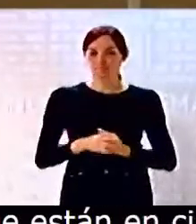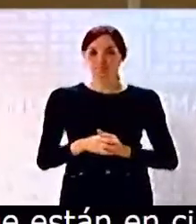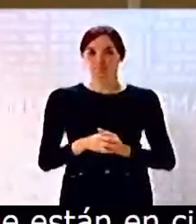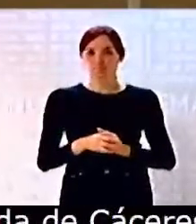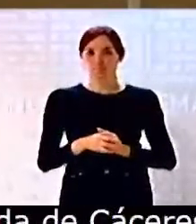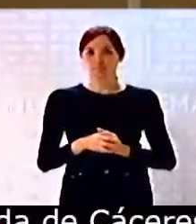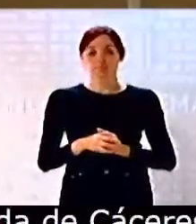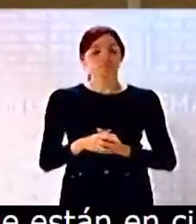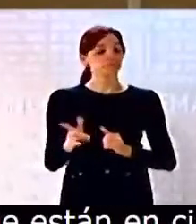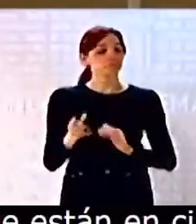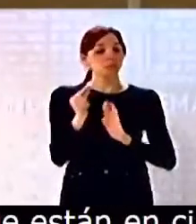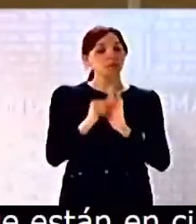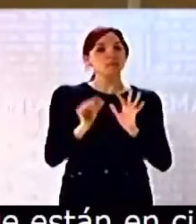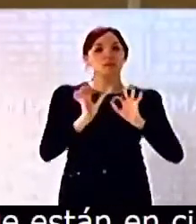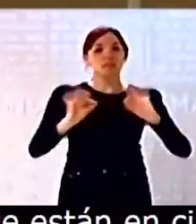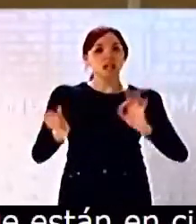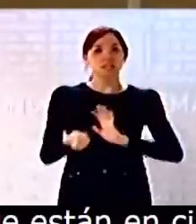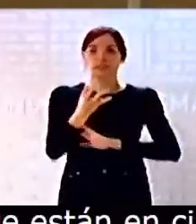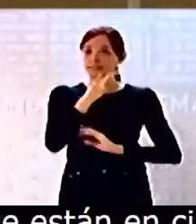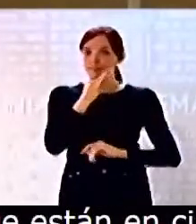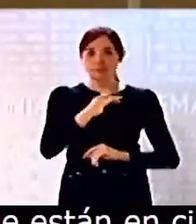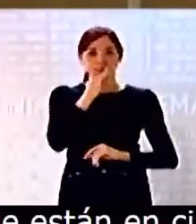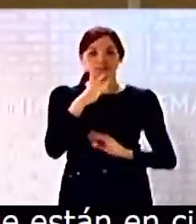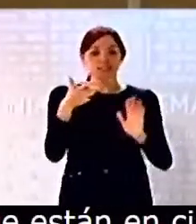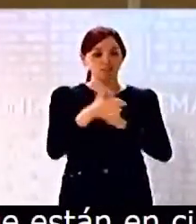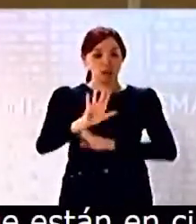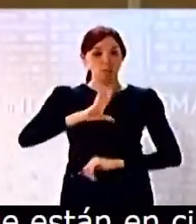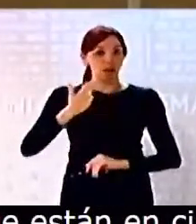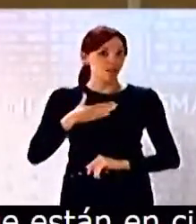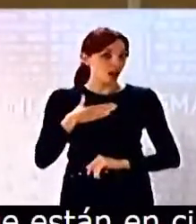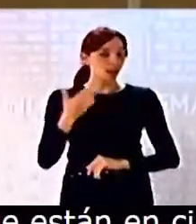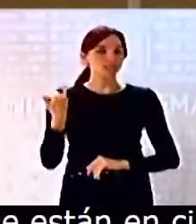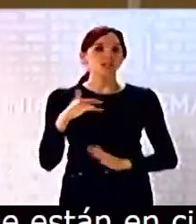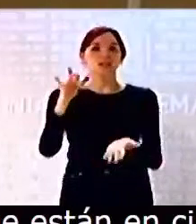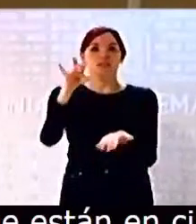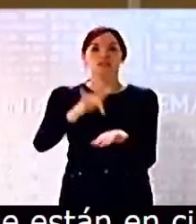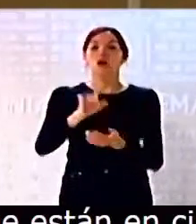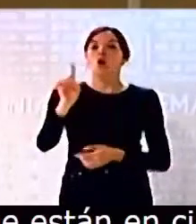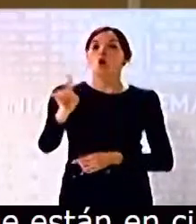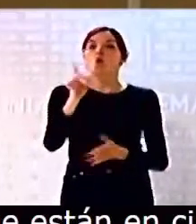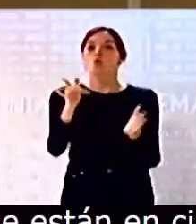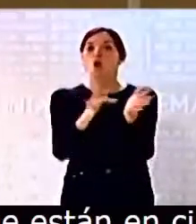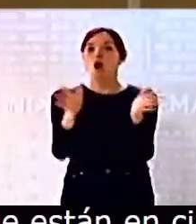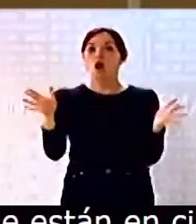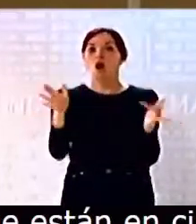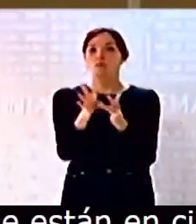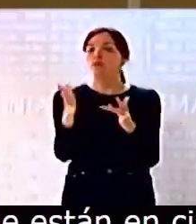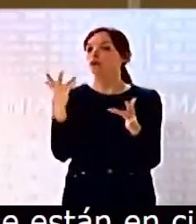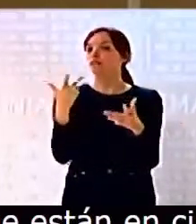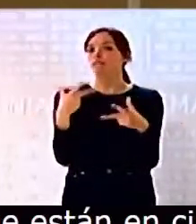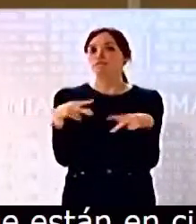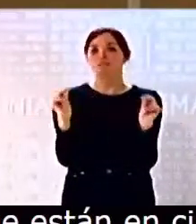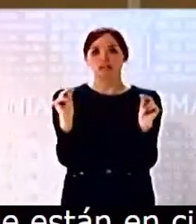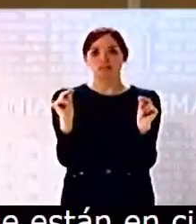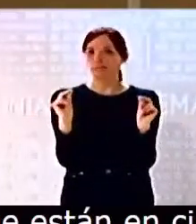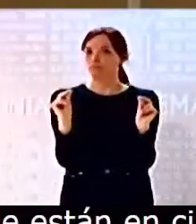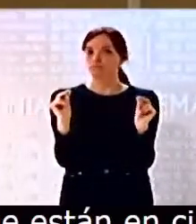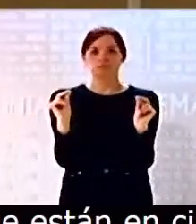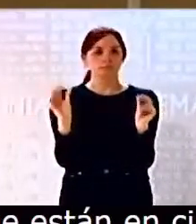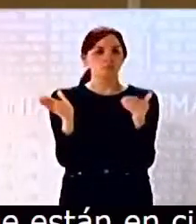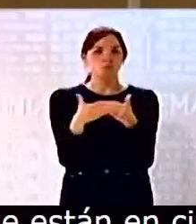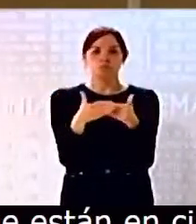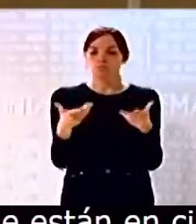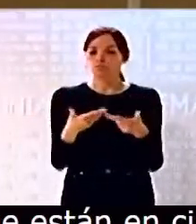y no hemos adoptado ninguna medida. Eso significa que mañana, día 1 de abril, finaliza el periodo de vigencia del